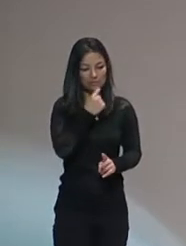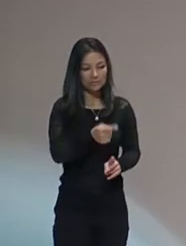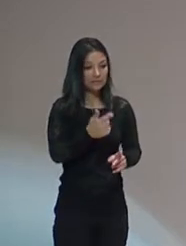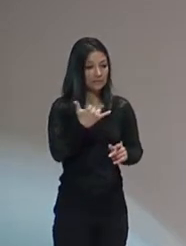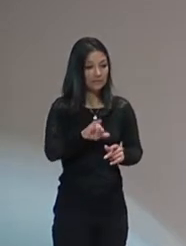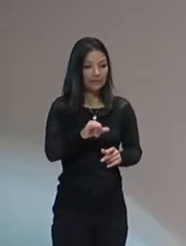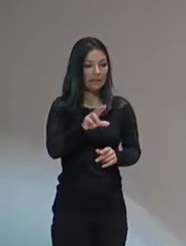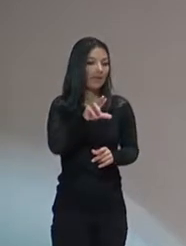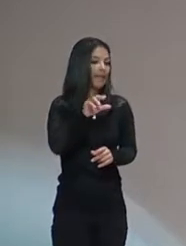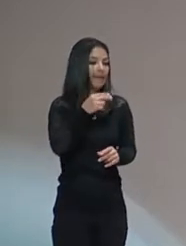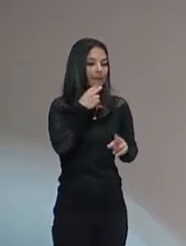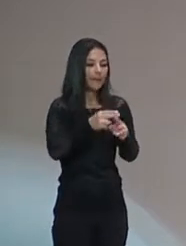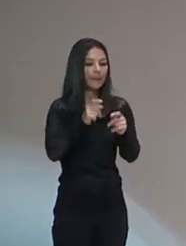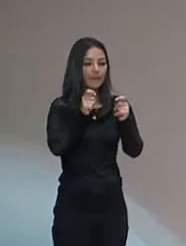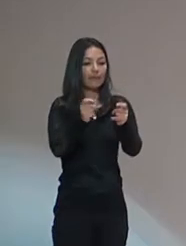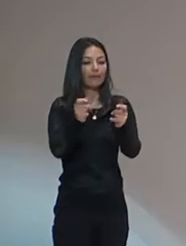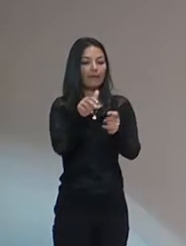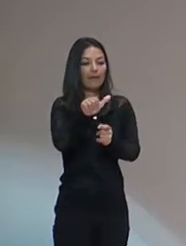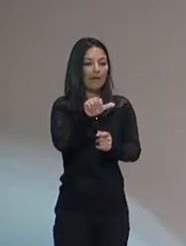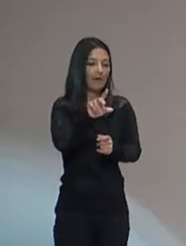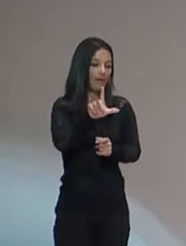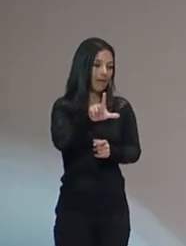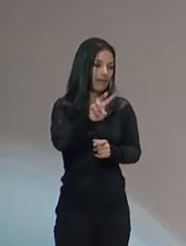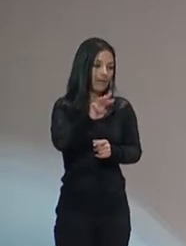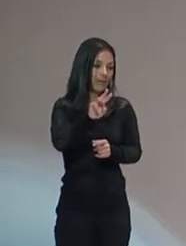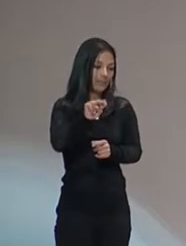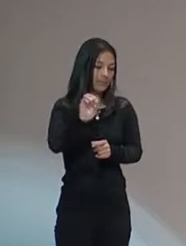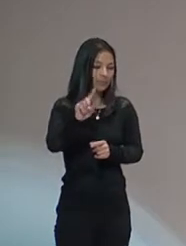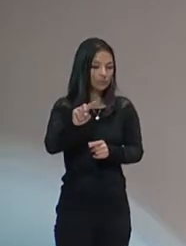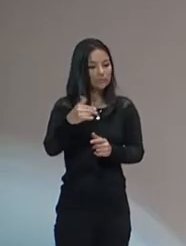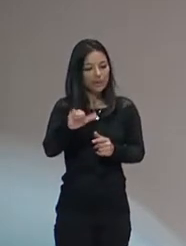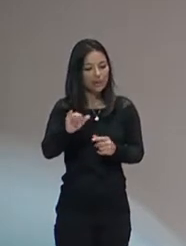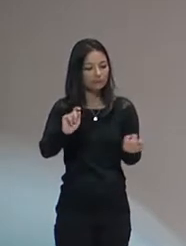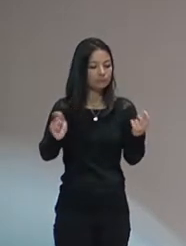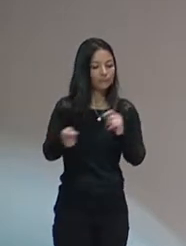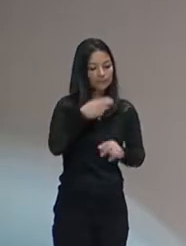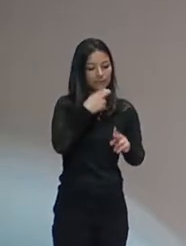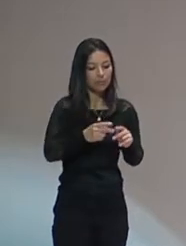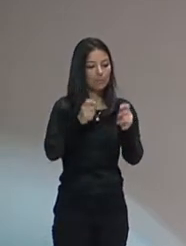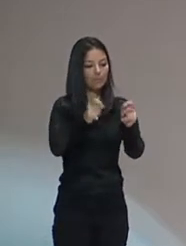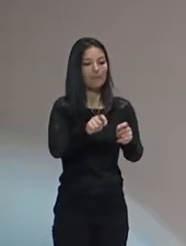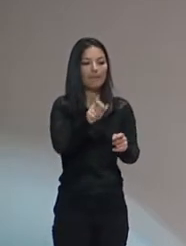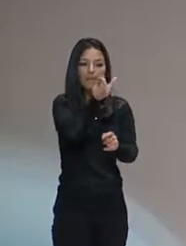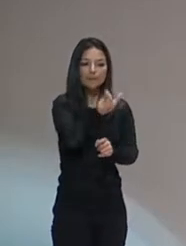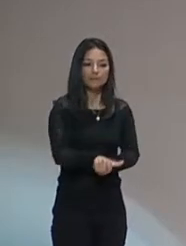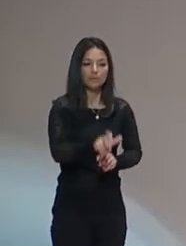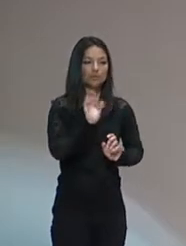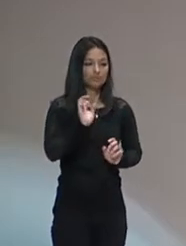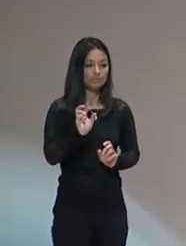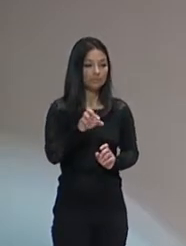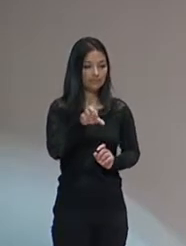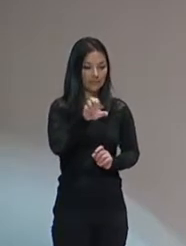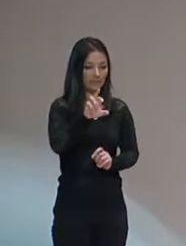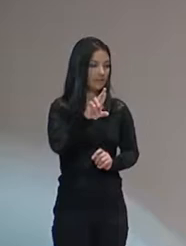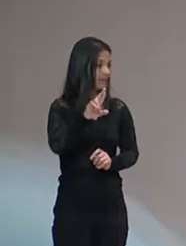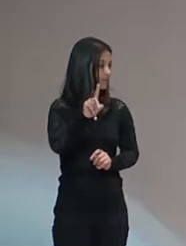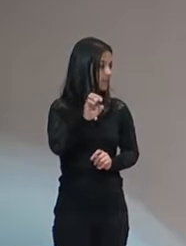alumnos para llamarse personas. Personas que en igualdad de condiciones